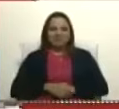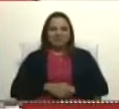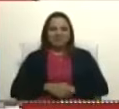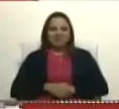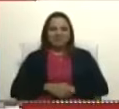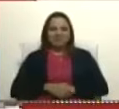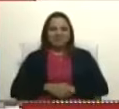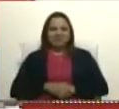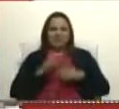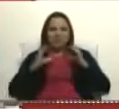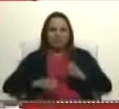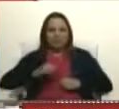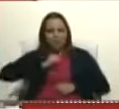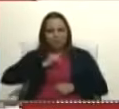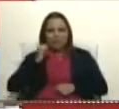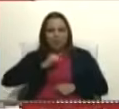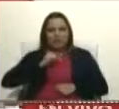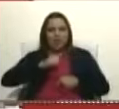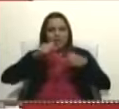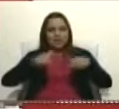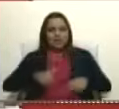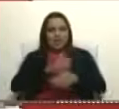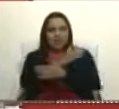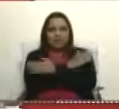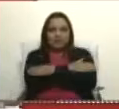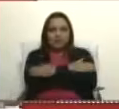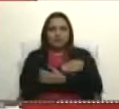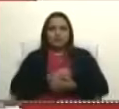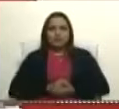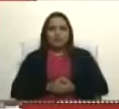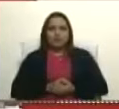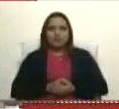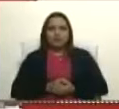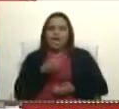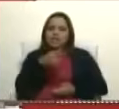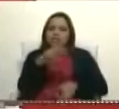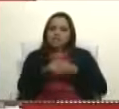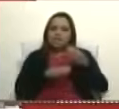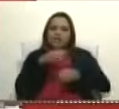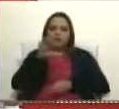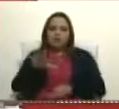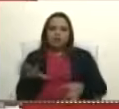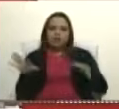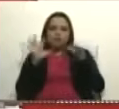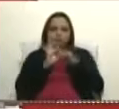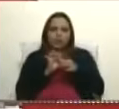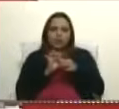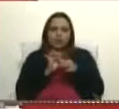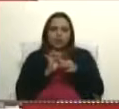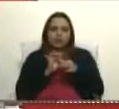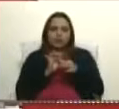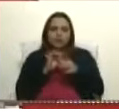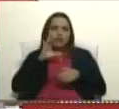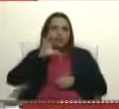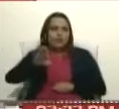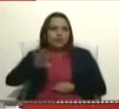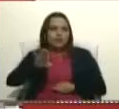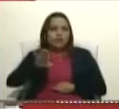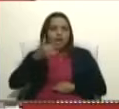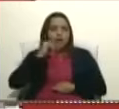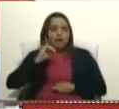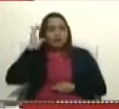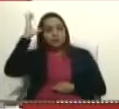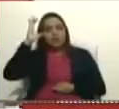Cuerpos policiales. Desde aquí, un abrazo. Así se construye una patria unida, una patria que sea capaz